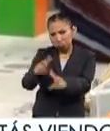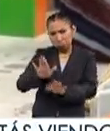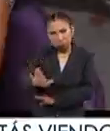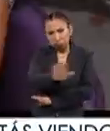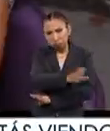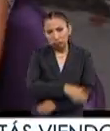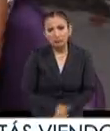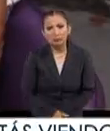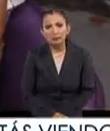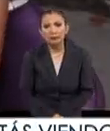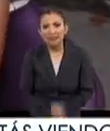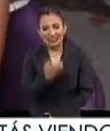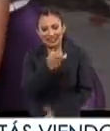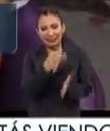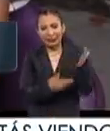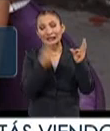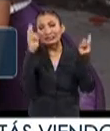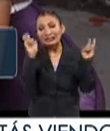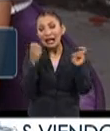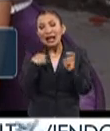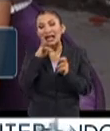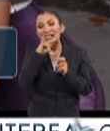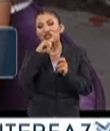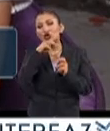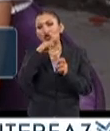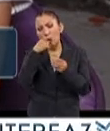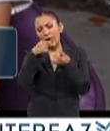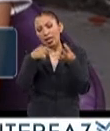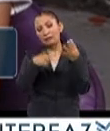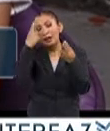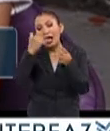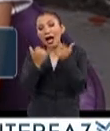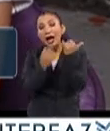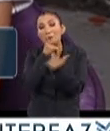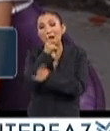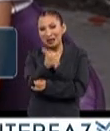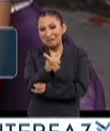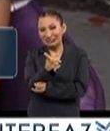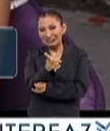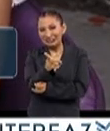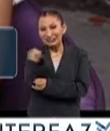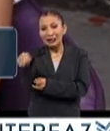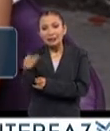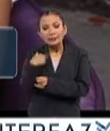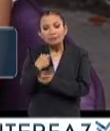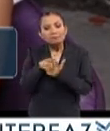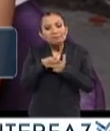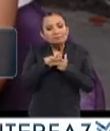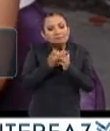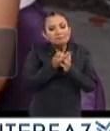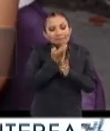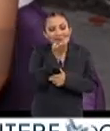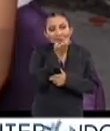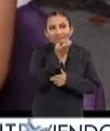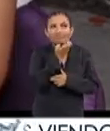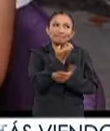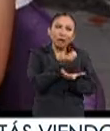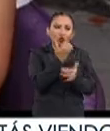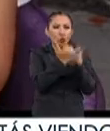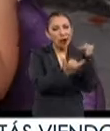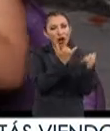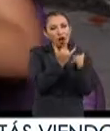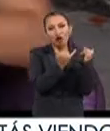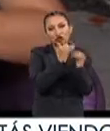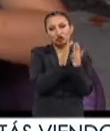libertad del otro. Es un taller que se llama Instrucciones para jugar con las palabras y partimos de estos